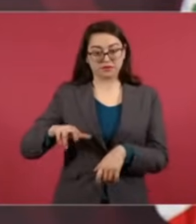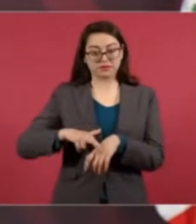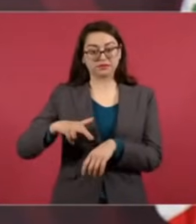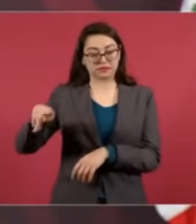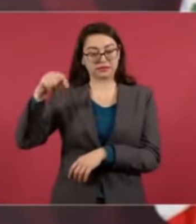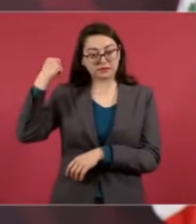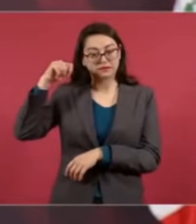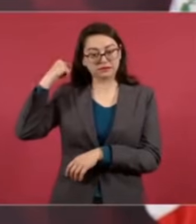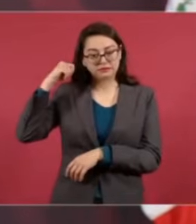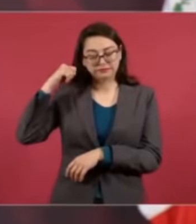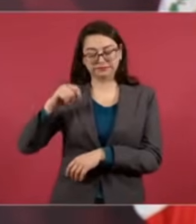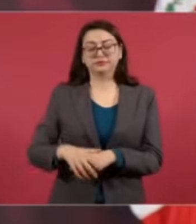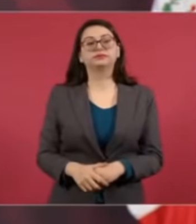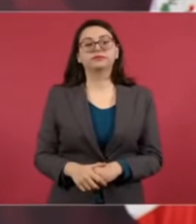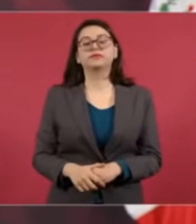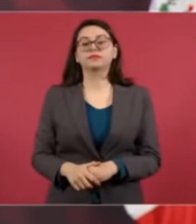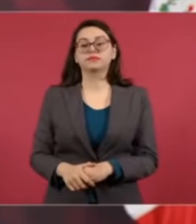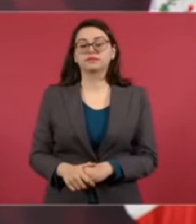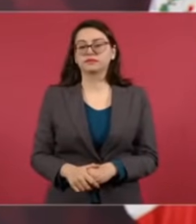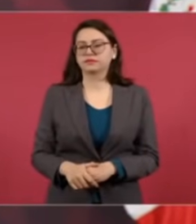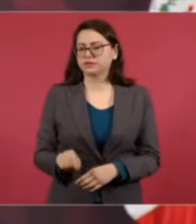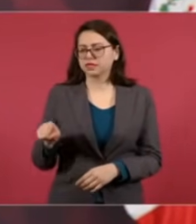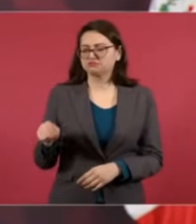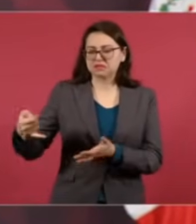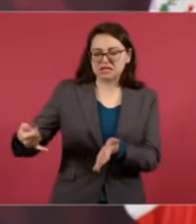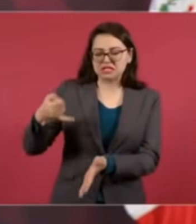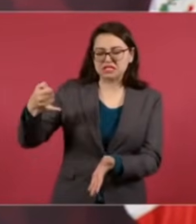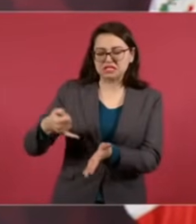le devuelve una isla a unos campesinos,